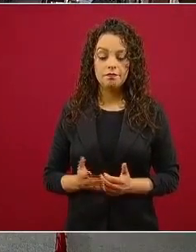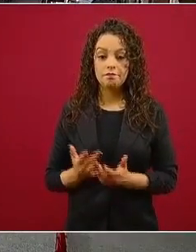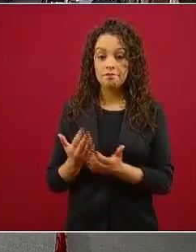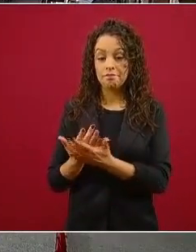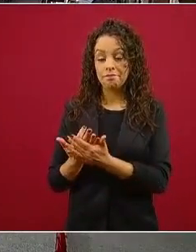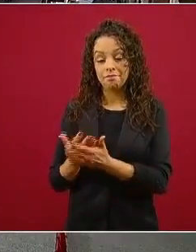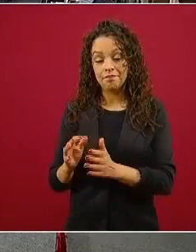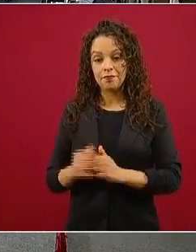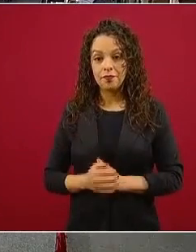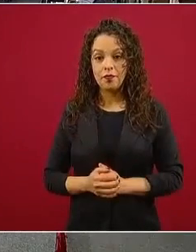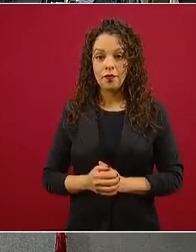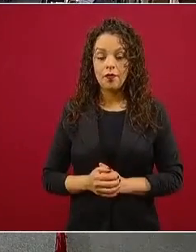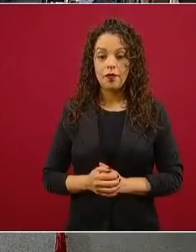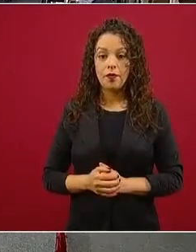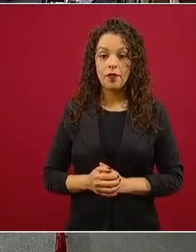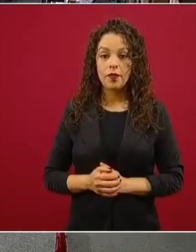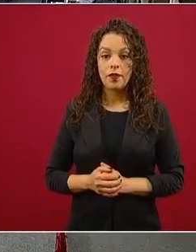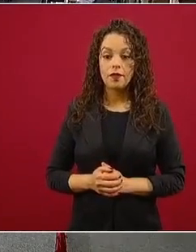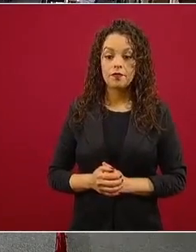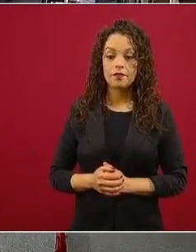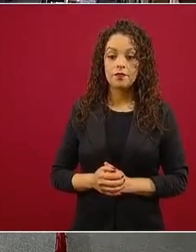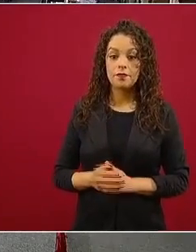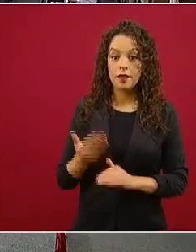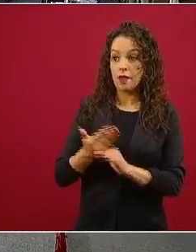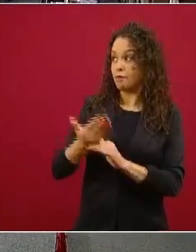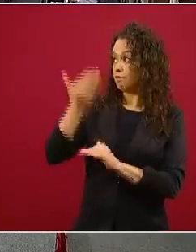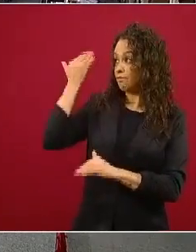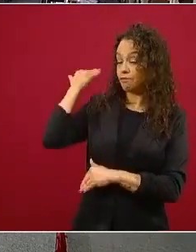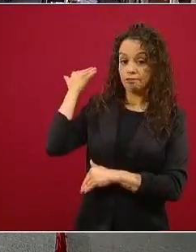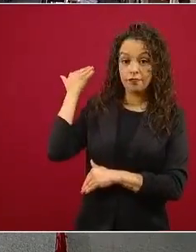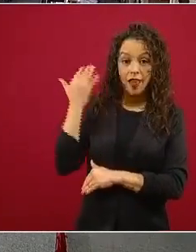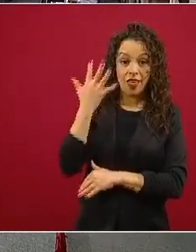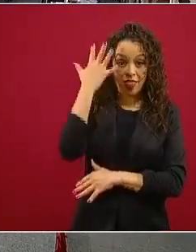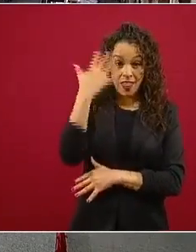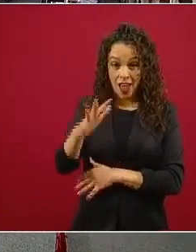Hace 10 años no podíamos hacer esto, ¿eh?